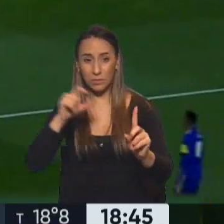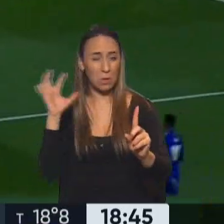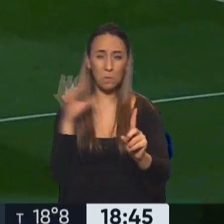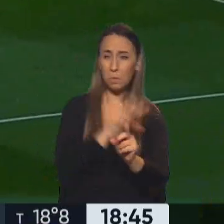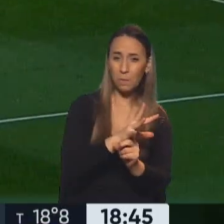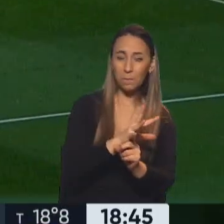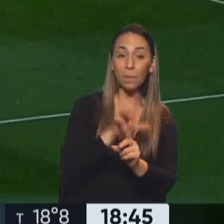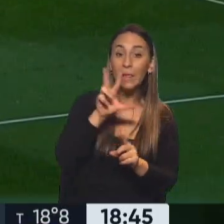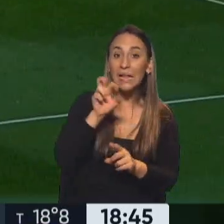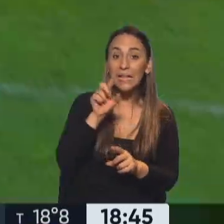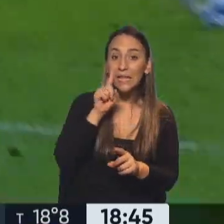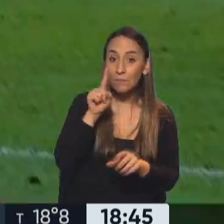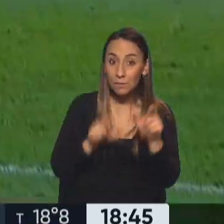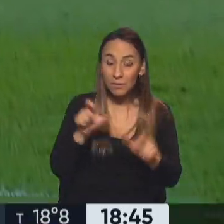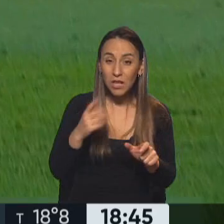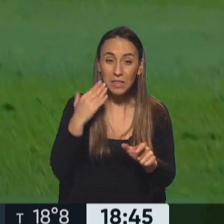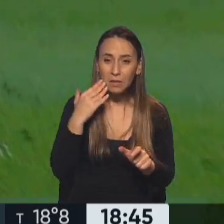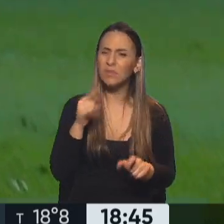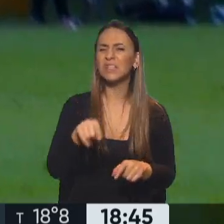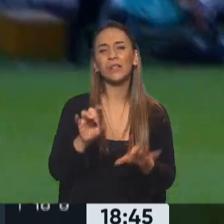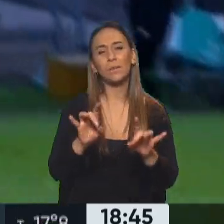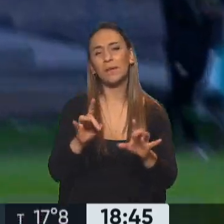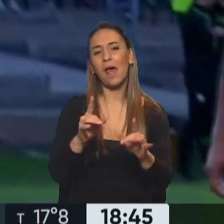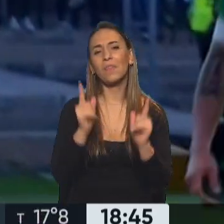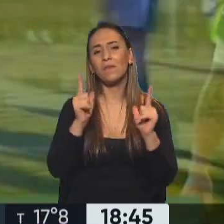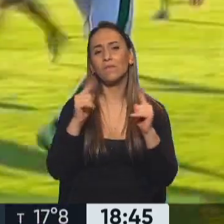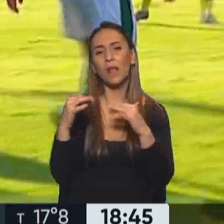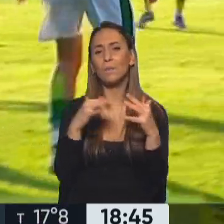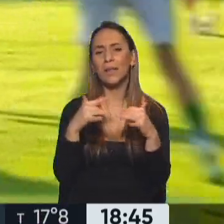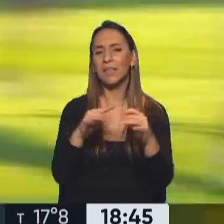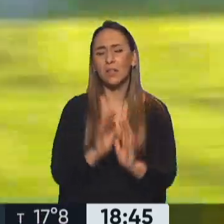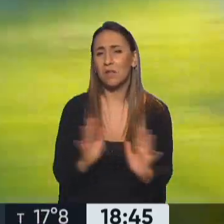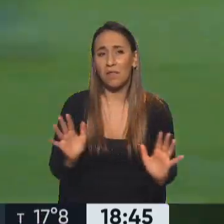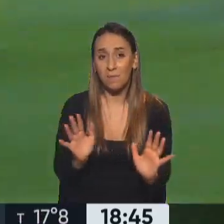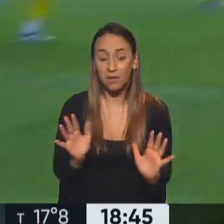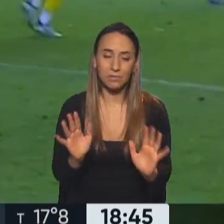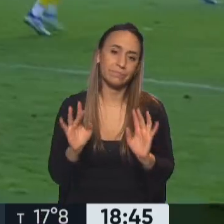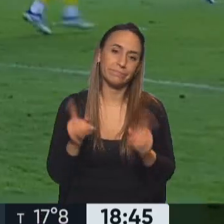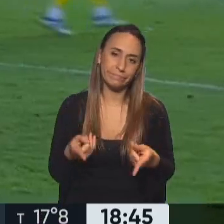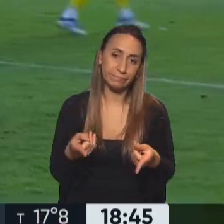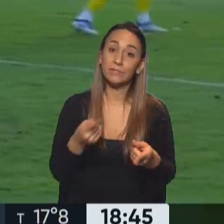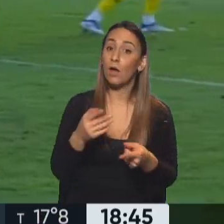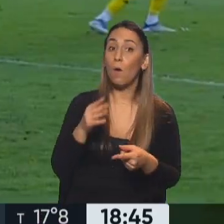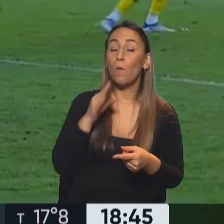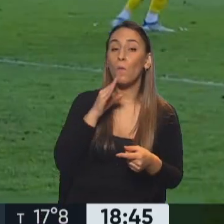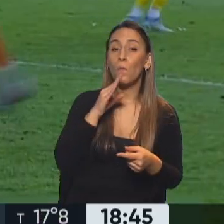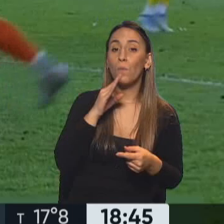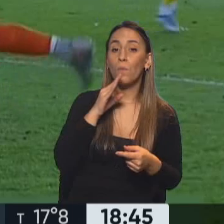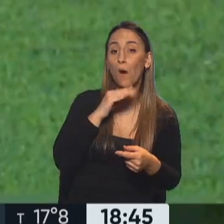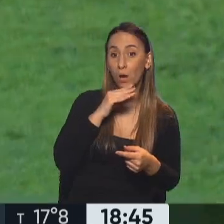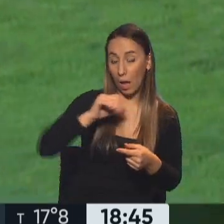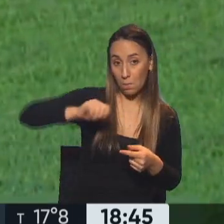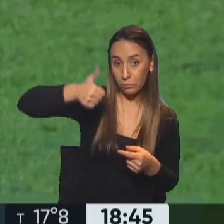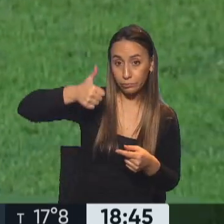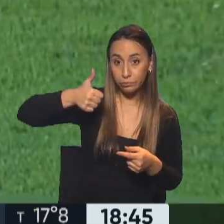tardecita. Pero era para disfrutar un partidazo de fútbol. Que a pesar de que ganó Boca, tuvo.